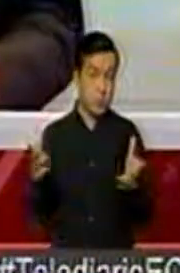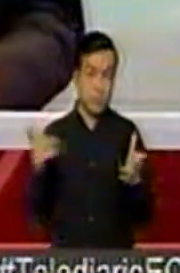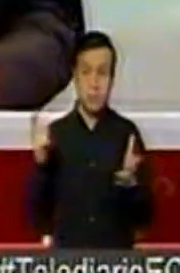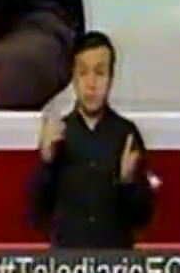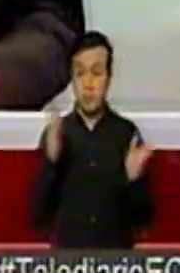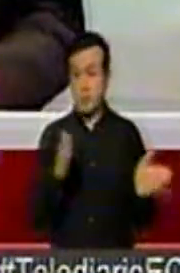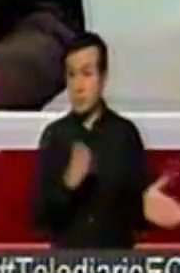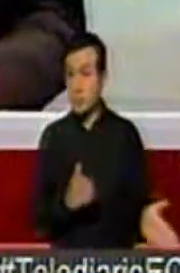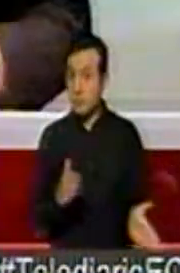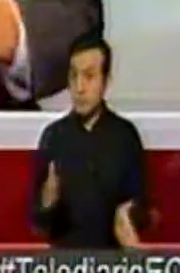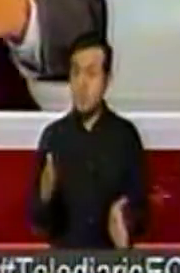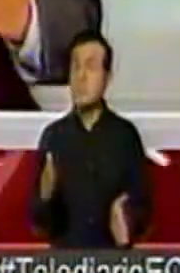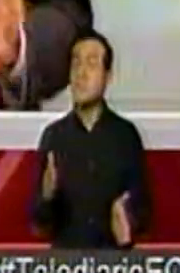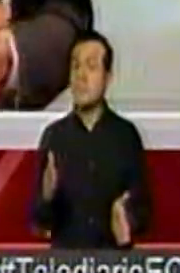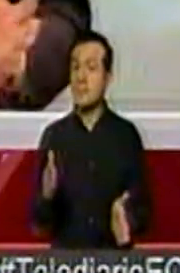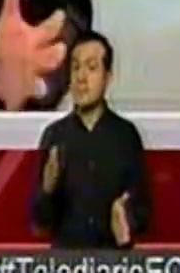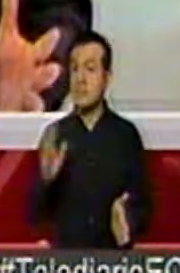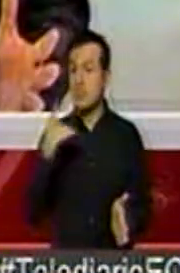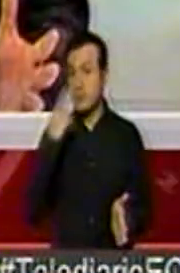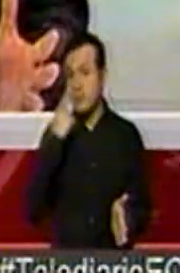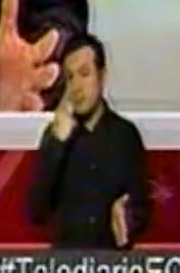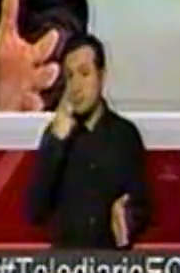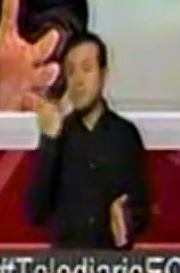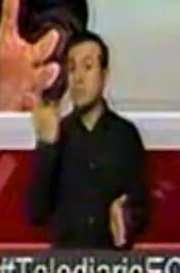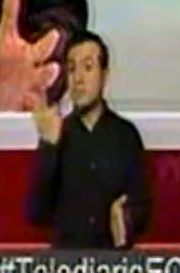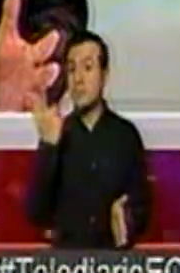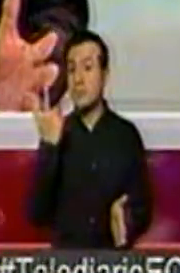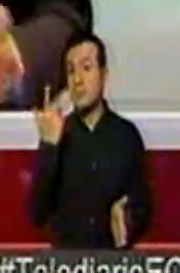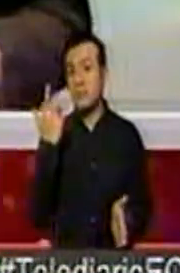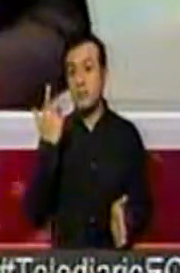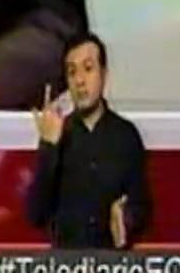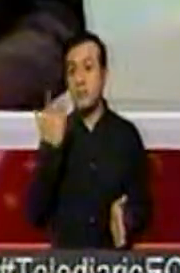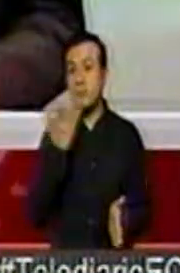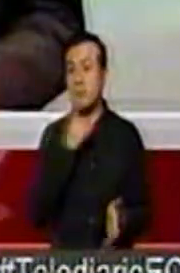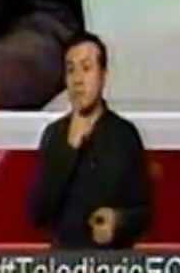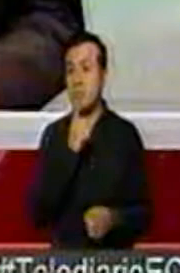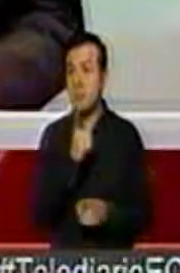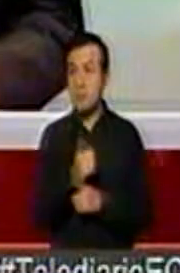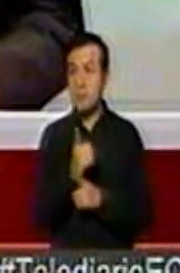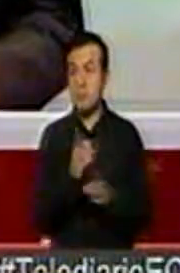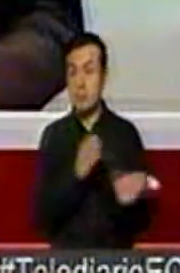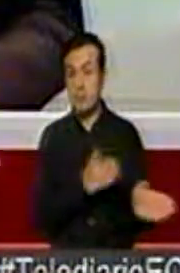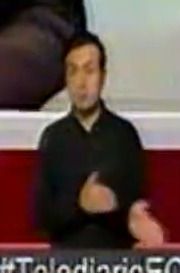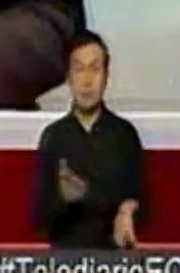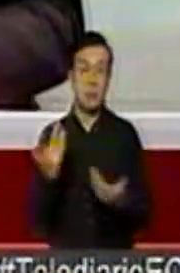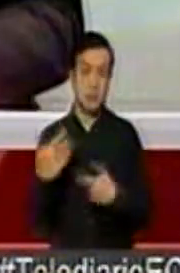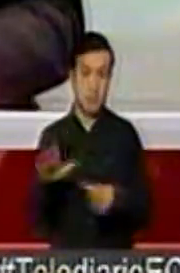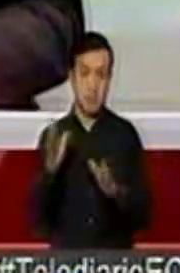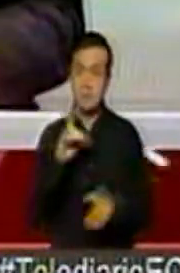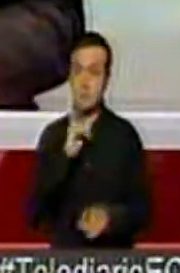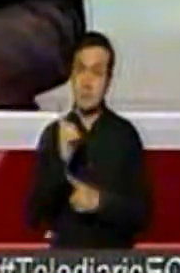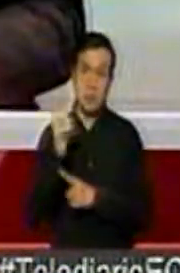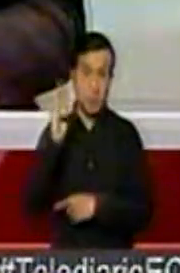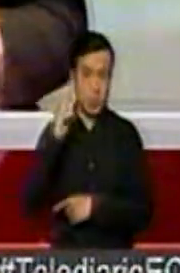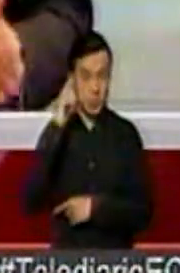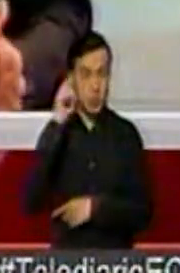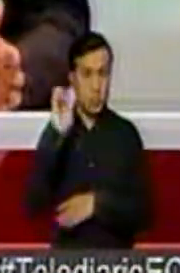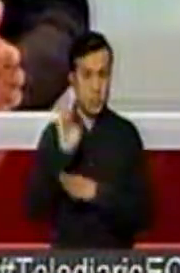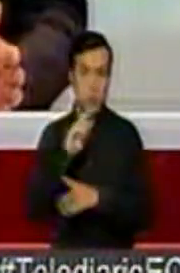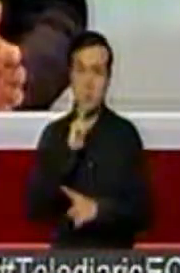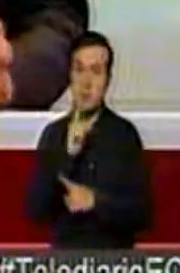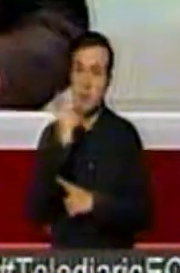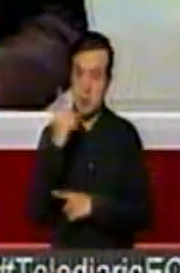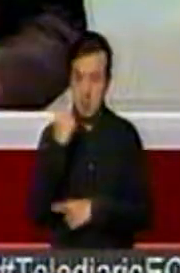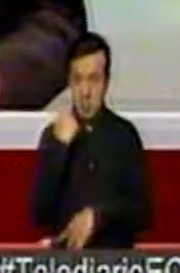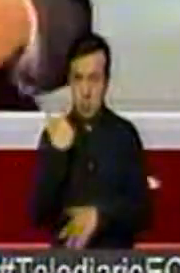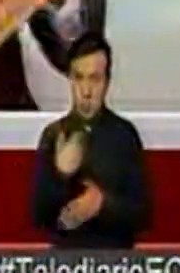estar establecidos y no se puede acudir a discrecionalidades. Y en ese sentido, el Ecuador lo que ha hecho es presentar las